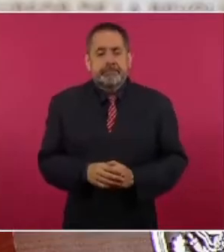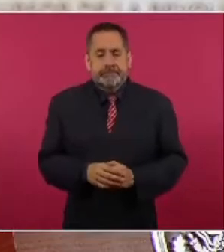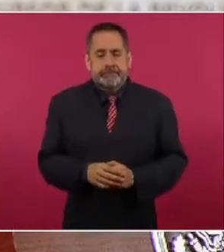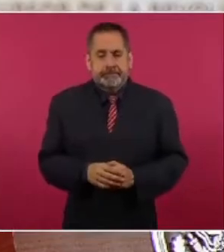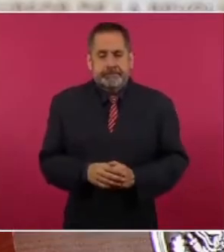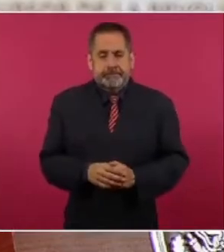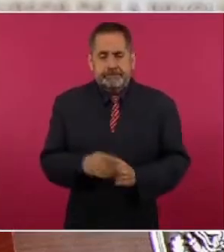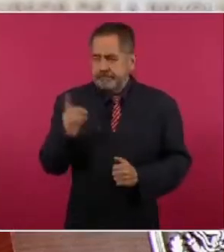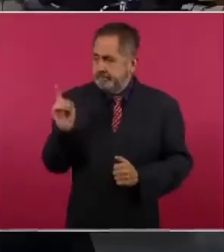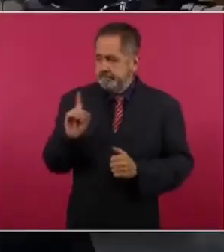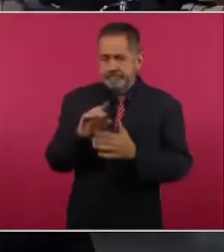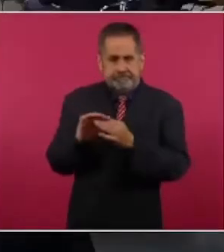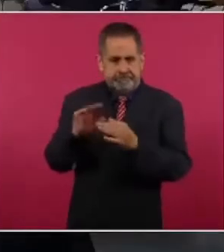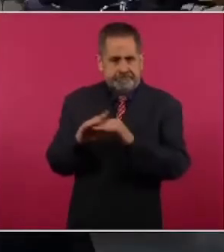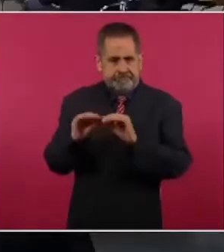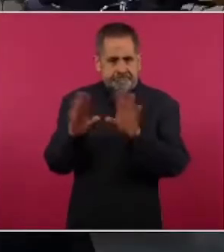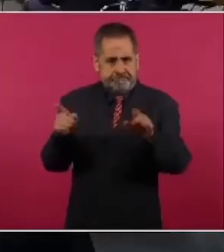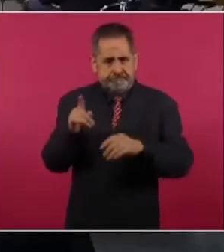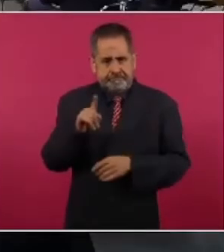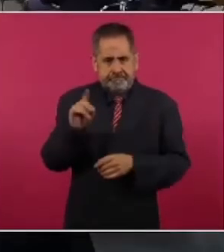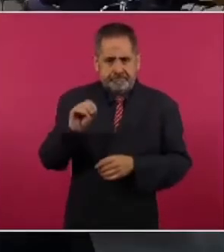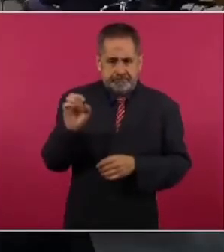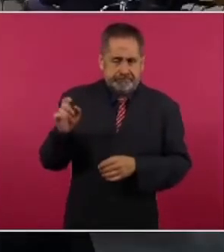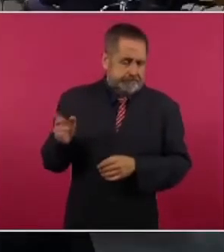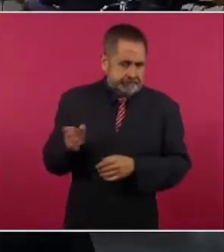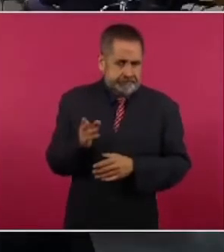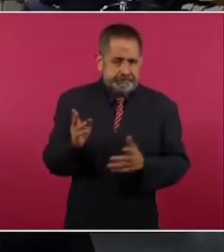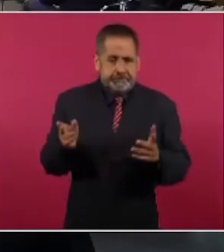Aquí se los podría explicar, Zoe.